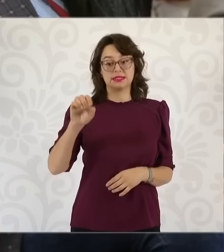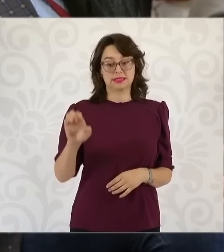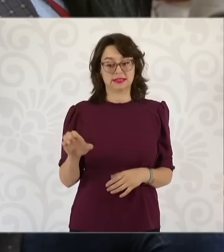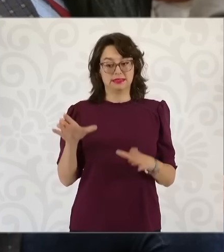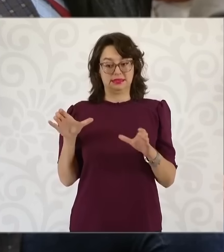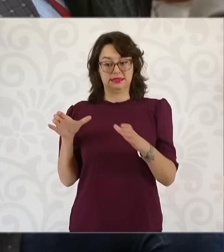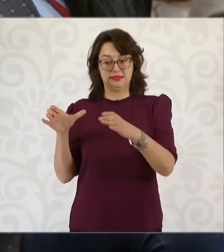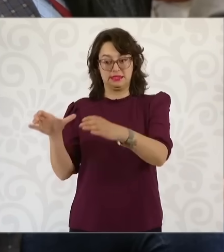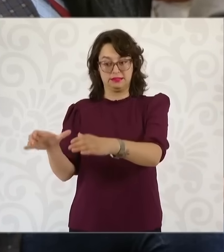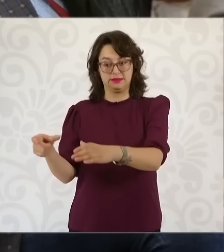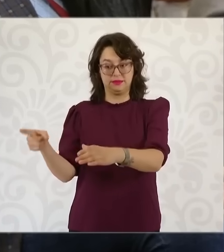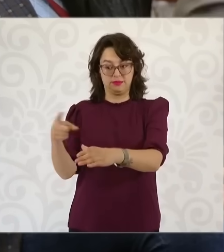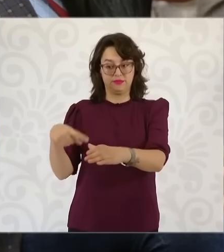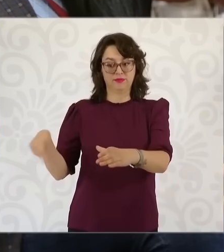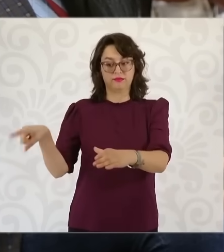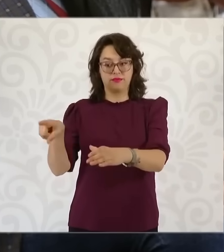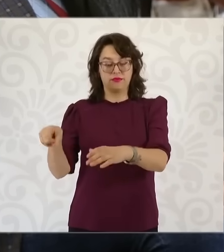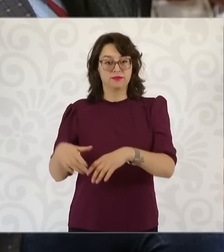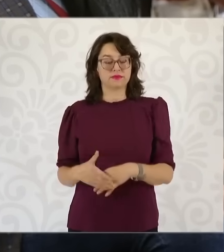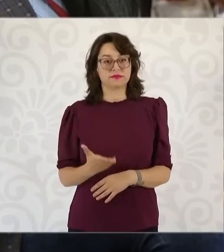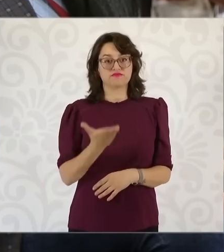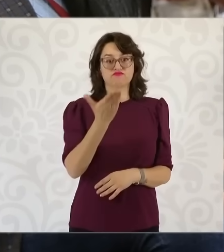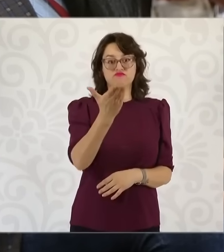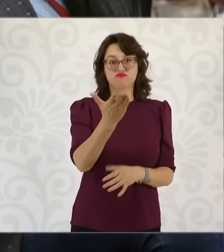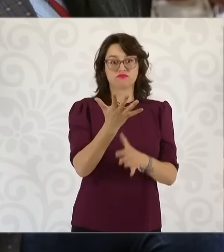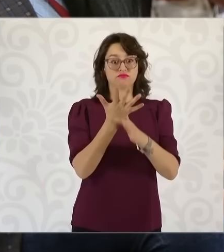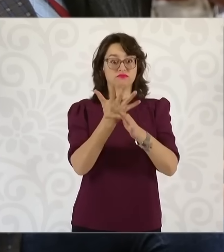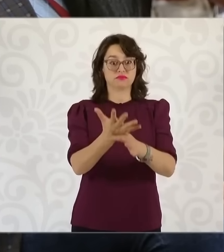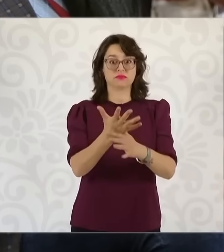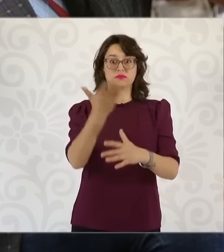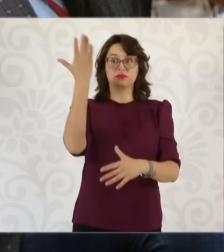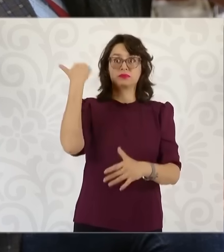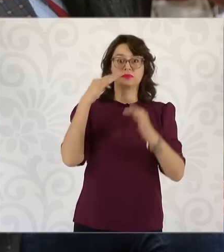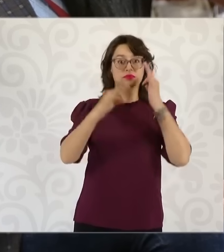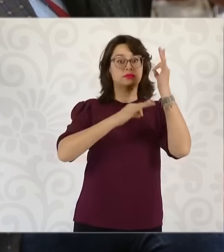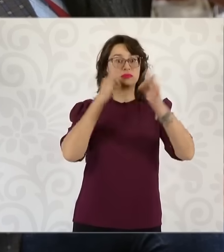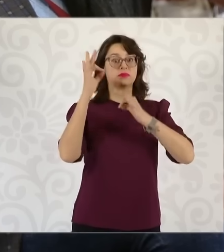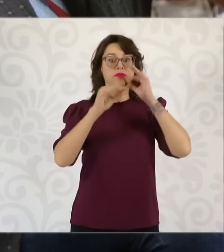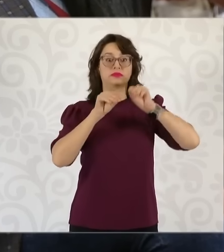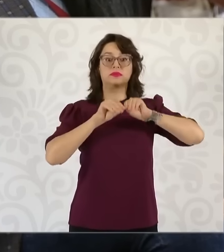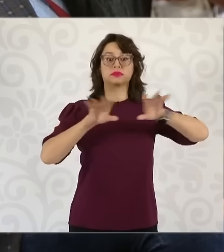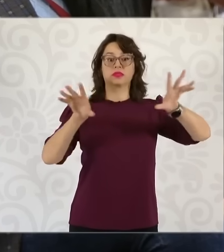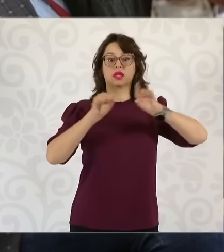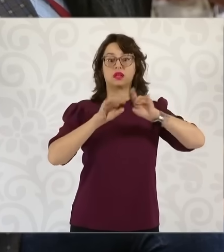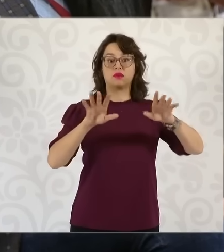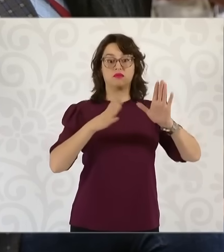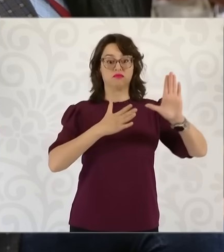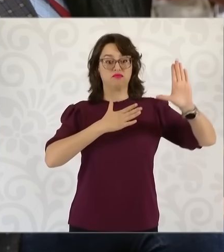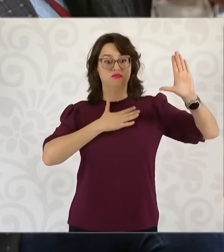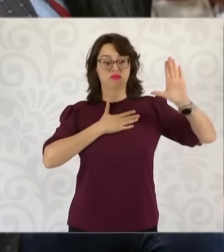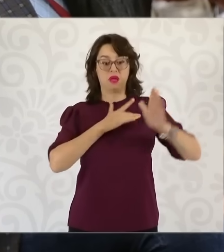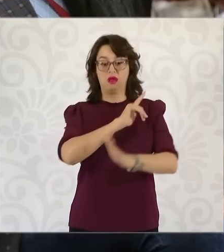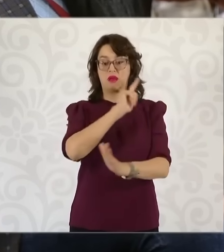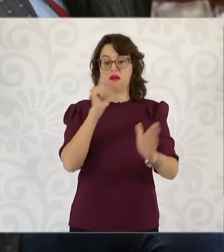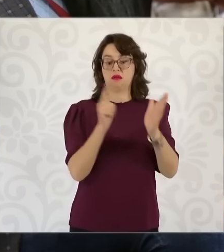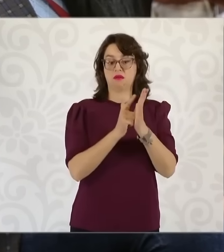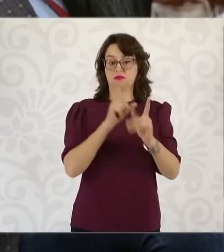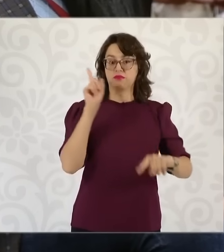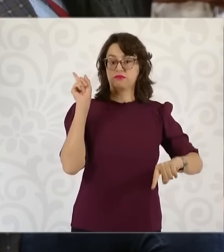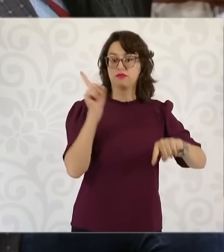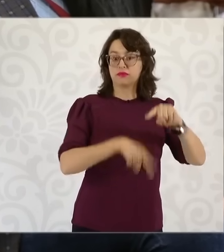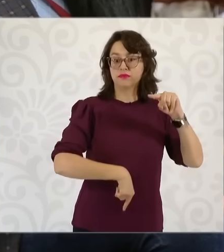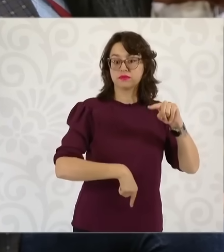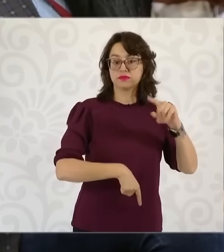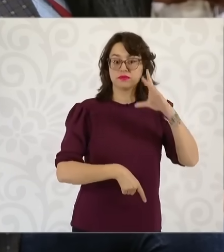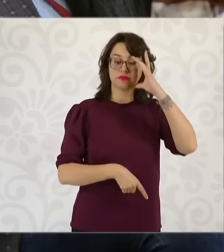decían que usted les prometió en campaña que que se podía derogar esta ley,